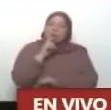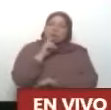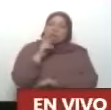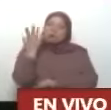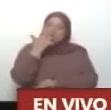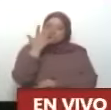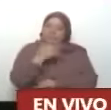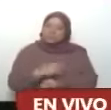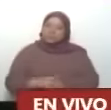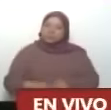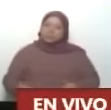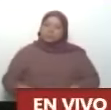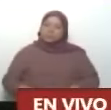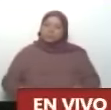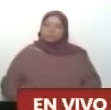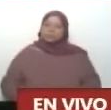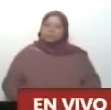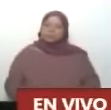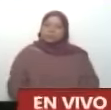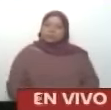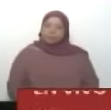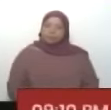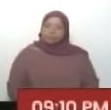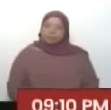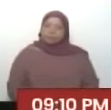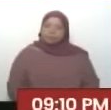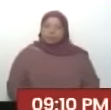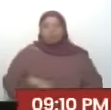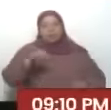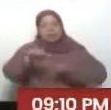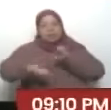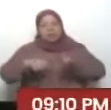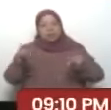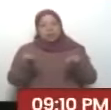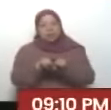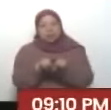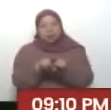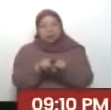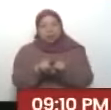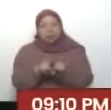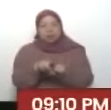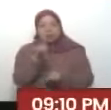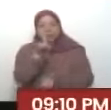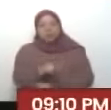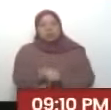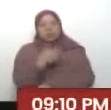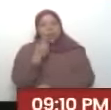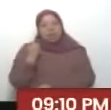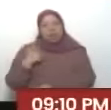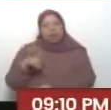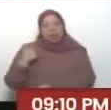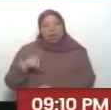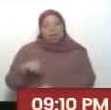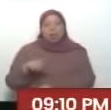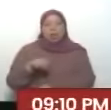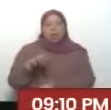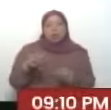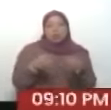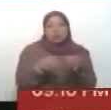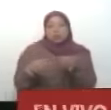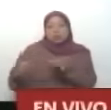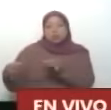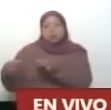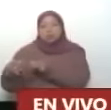casi en el siglo XIX, en la misma época que también Argentina se dividió con